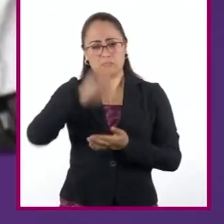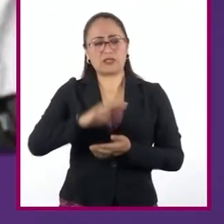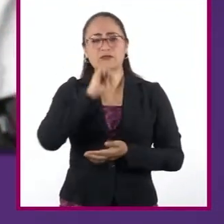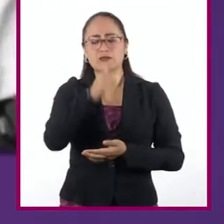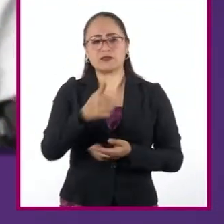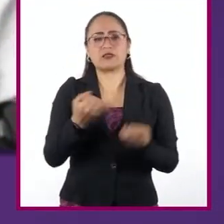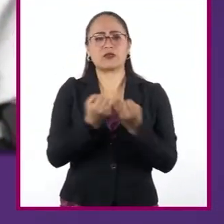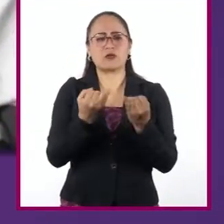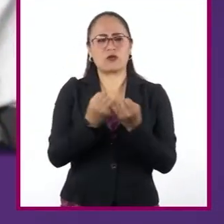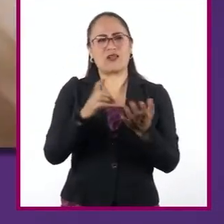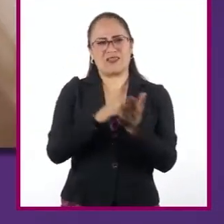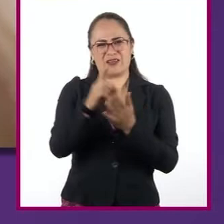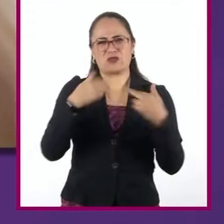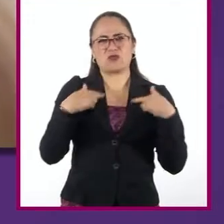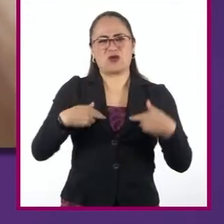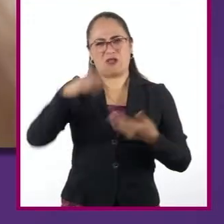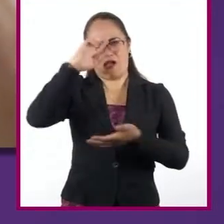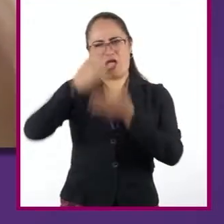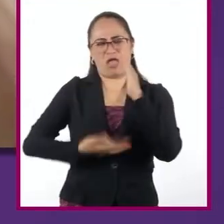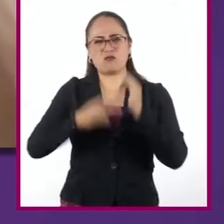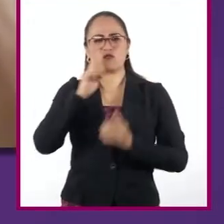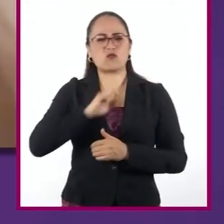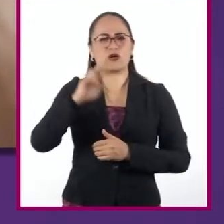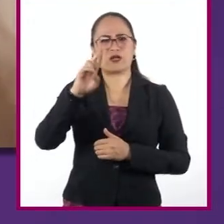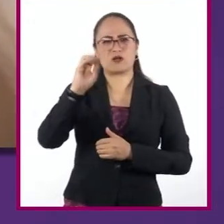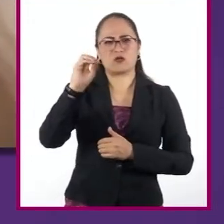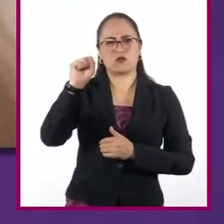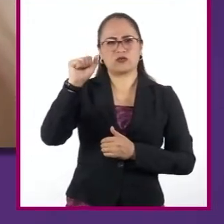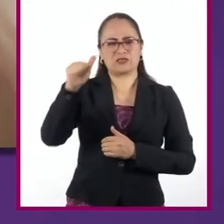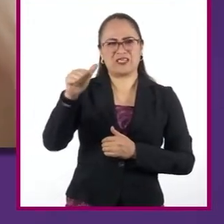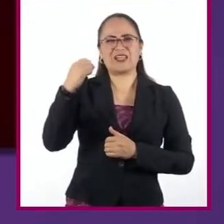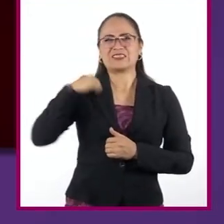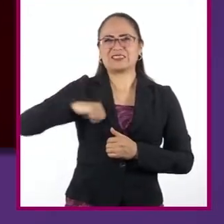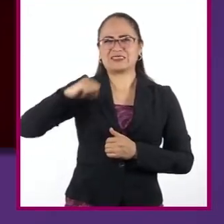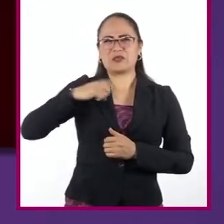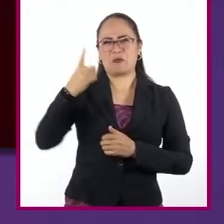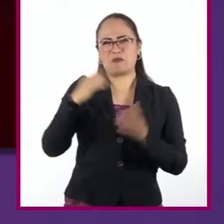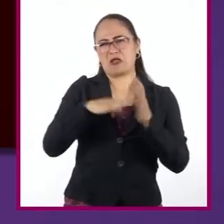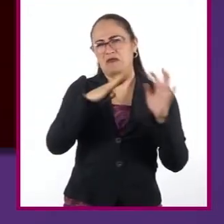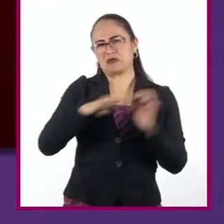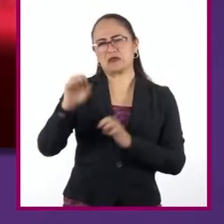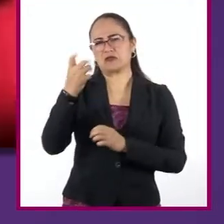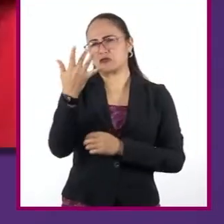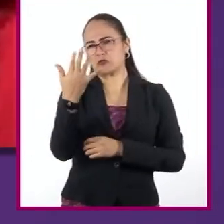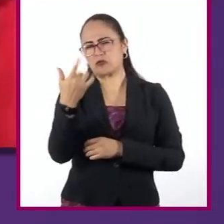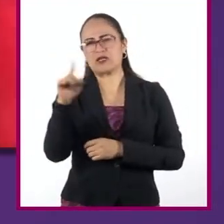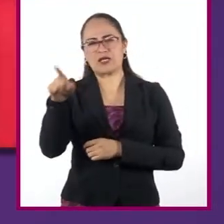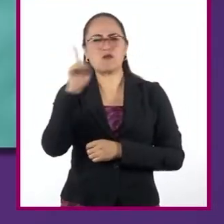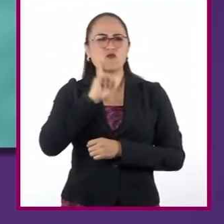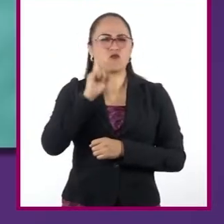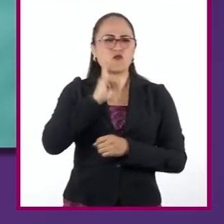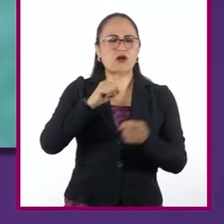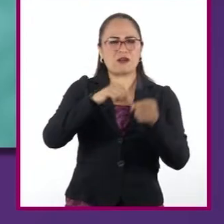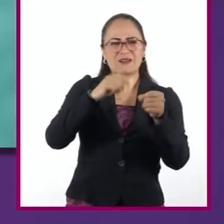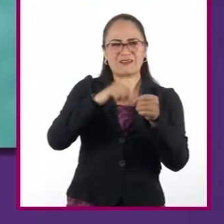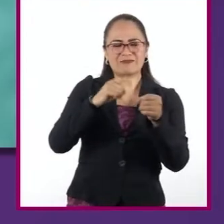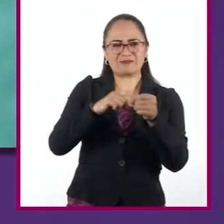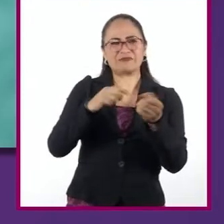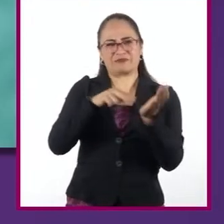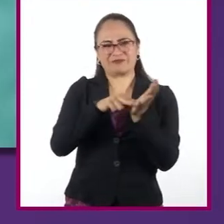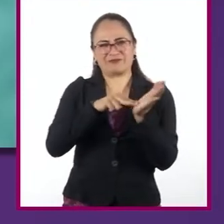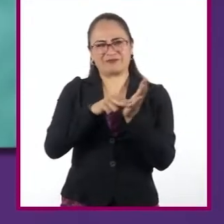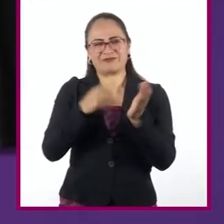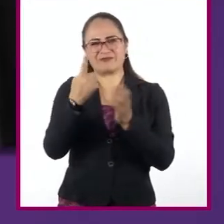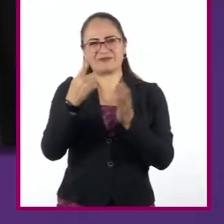humanos fue el que protagonizó Rosa Parks en los años 50 del siglo pasado. Esta mujer de color estadounidense, cuando tenía